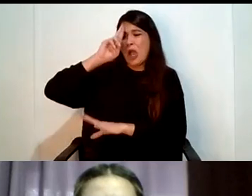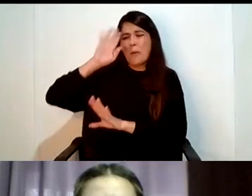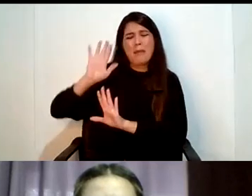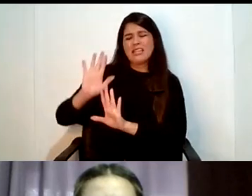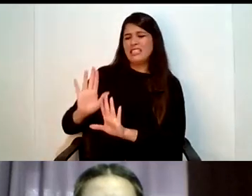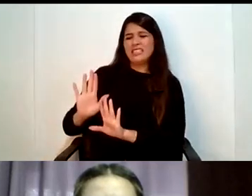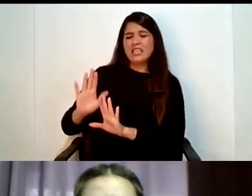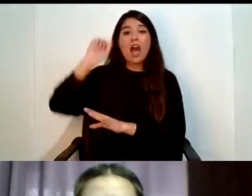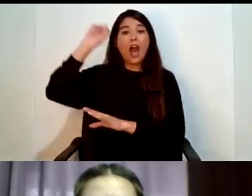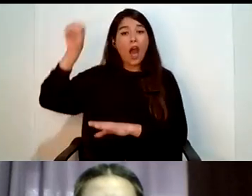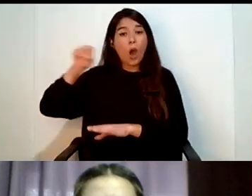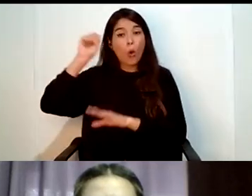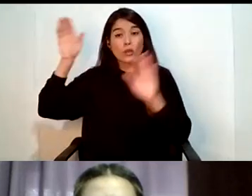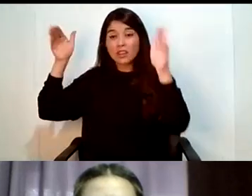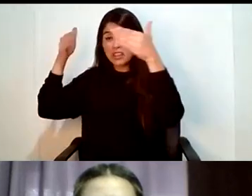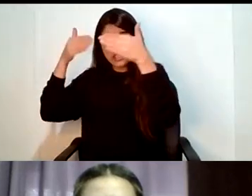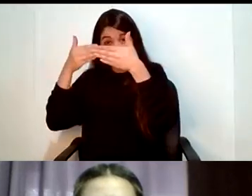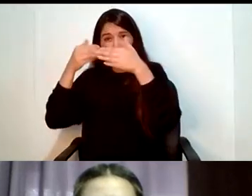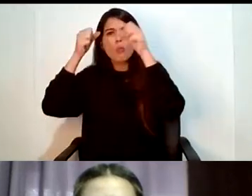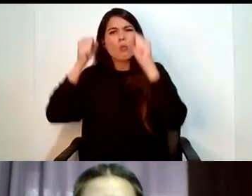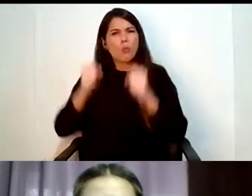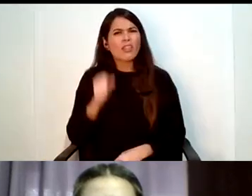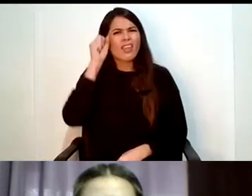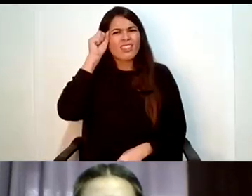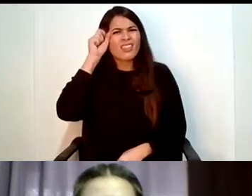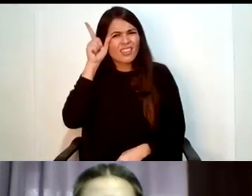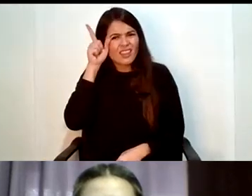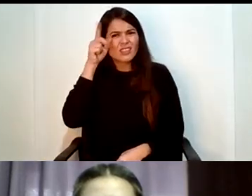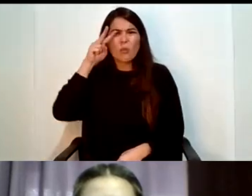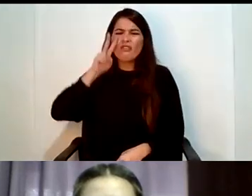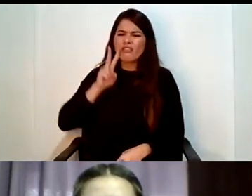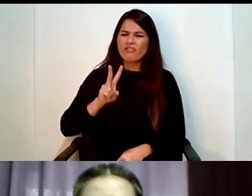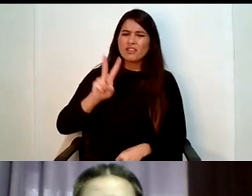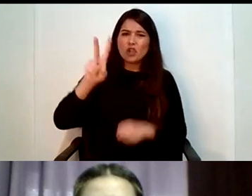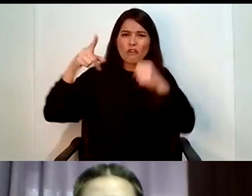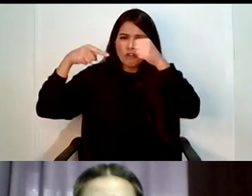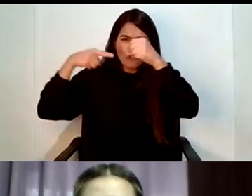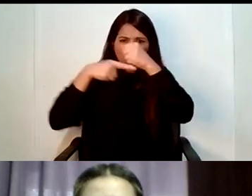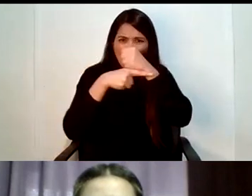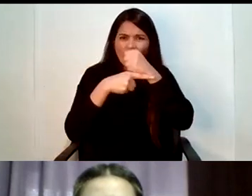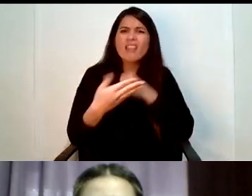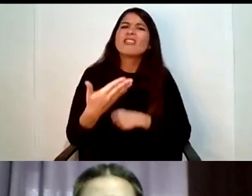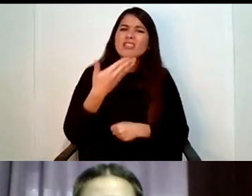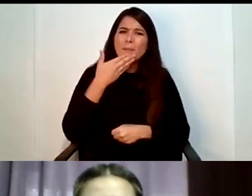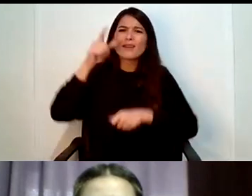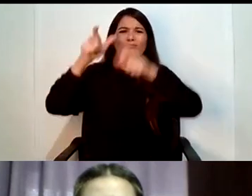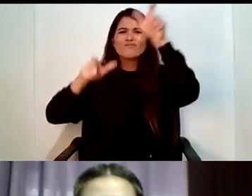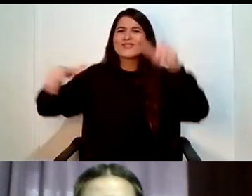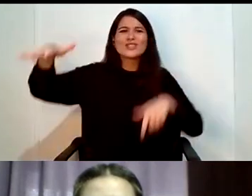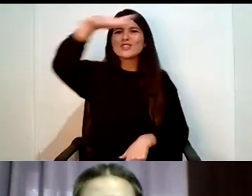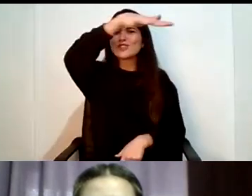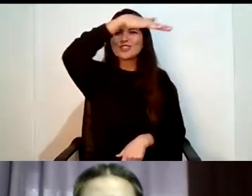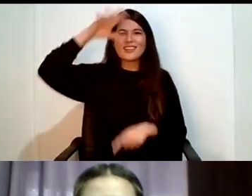El autismo puede contemplarse desde una perspectiva no solo biológica, sino también social,